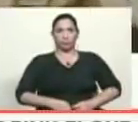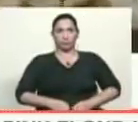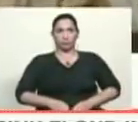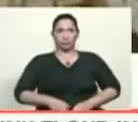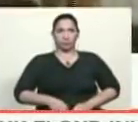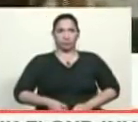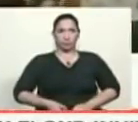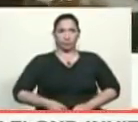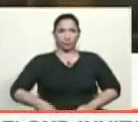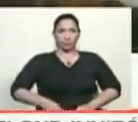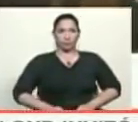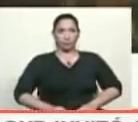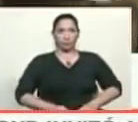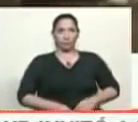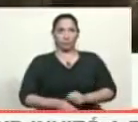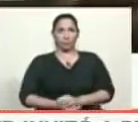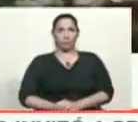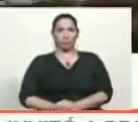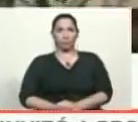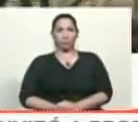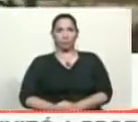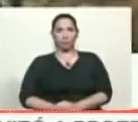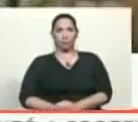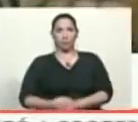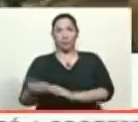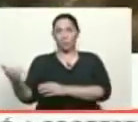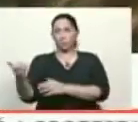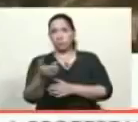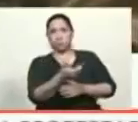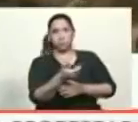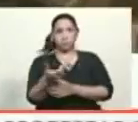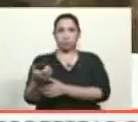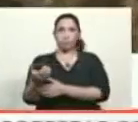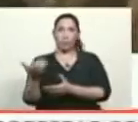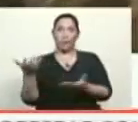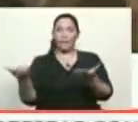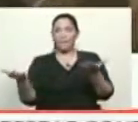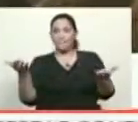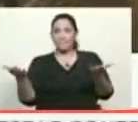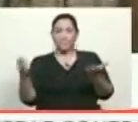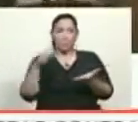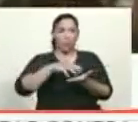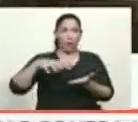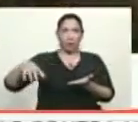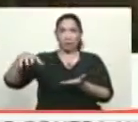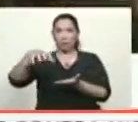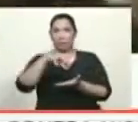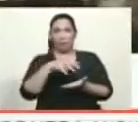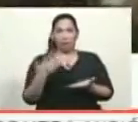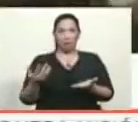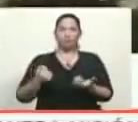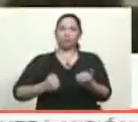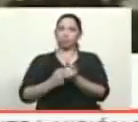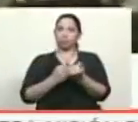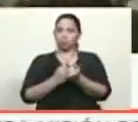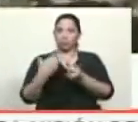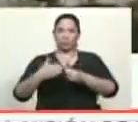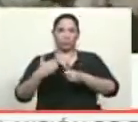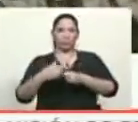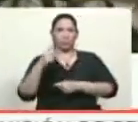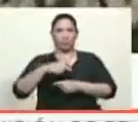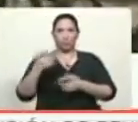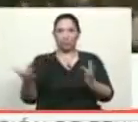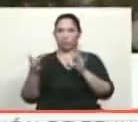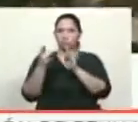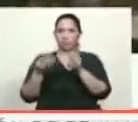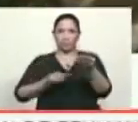los bomberos de ambos estados. Agradezco el apoyo que me está dando PDVSA, estoy coordinando directamente